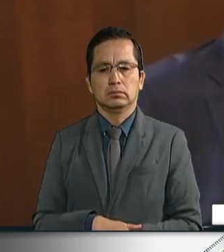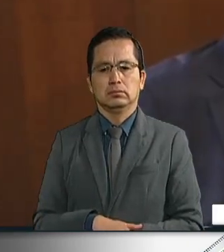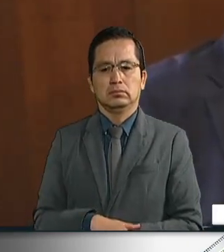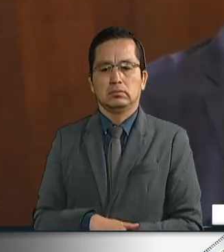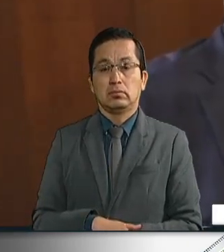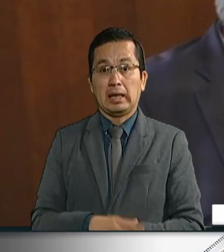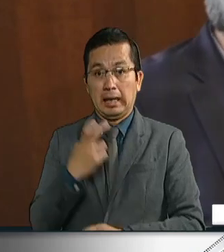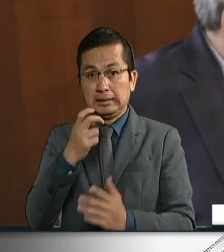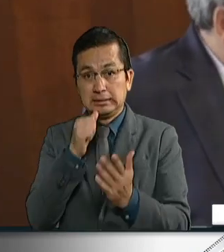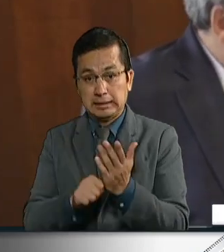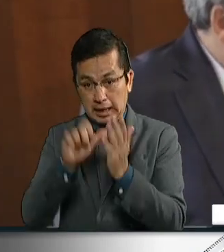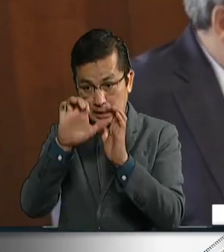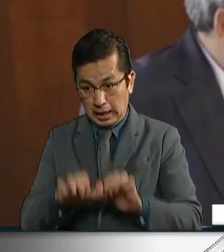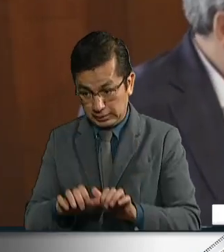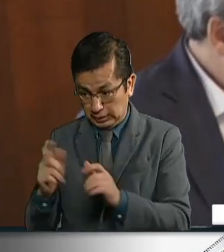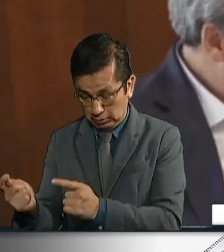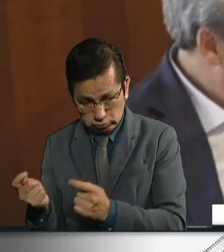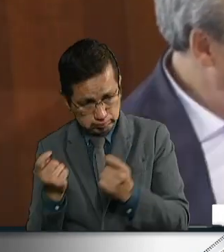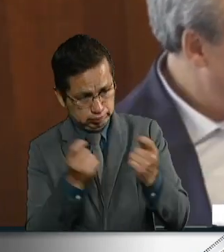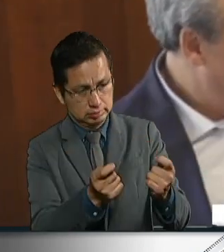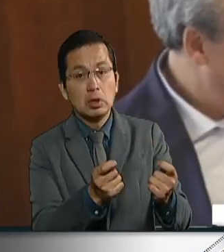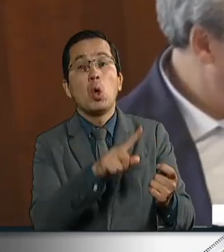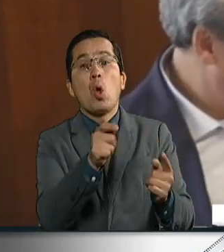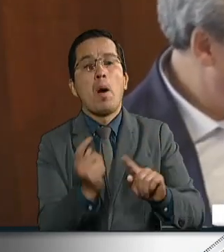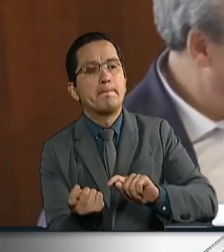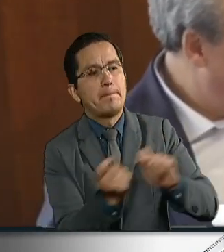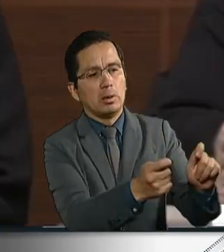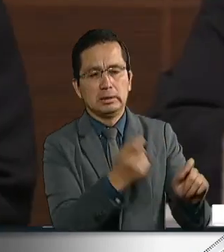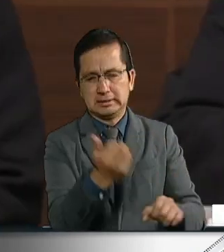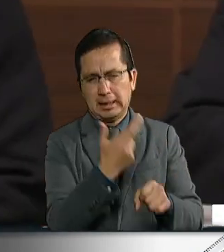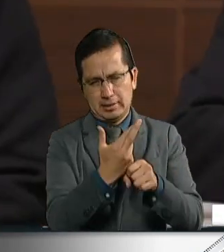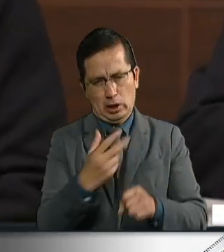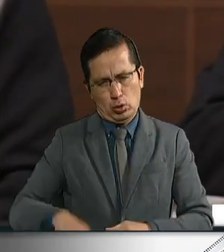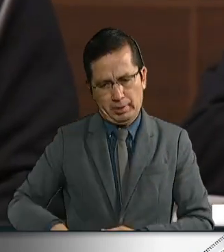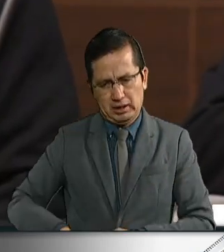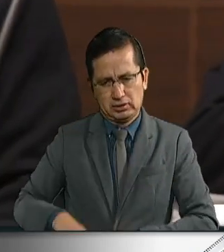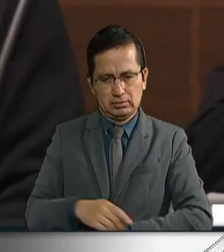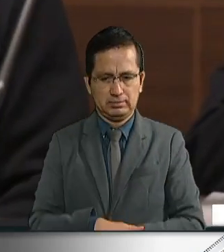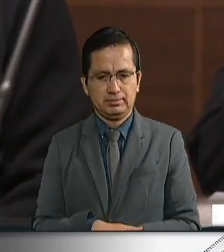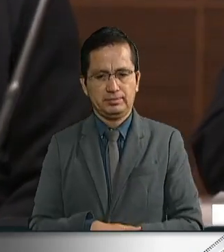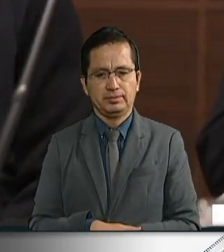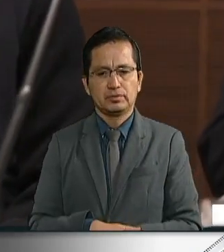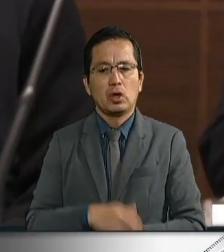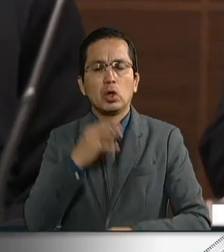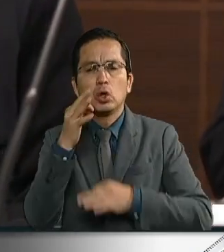Esta carta fue compartida al secretario de Gobernación. Con imágenes